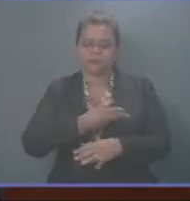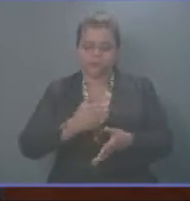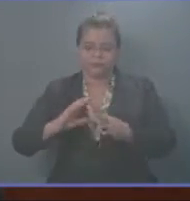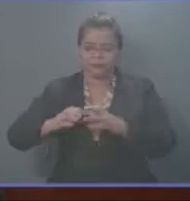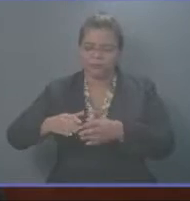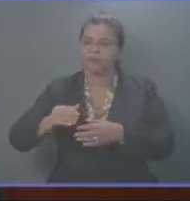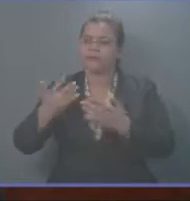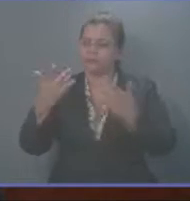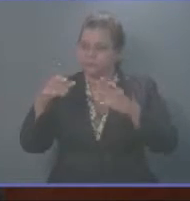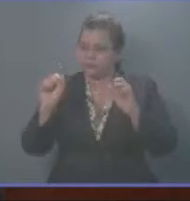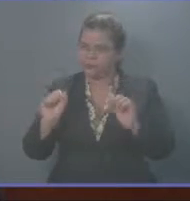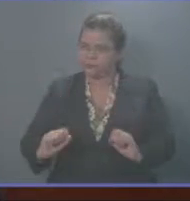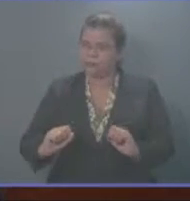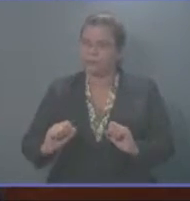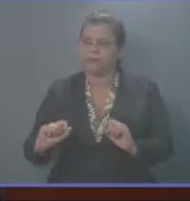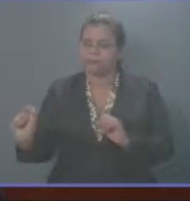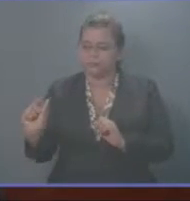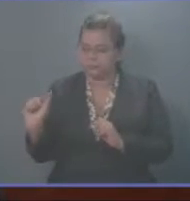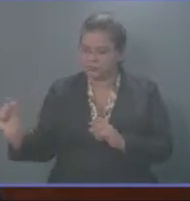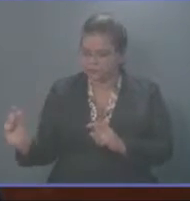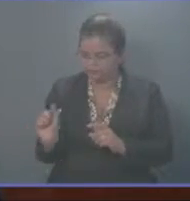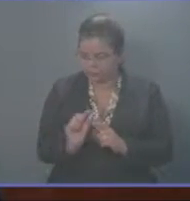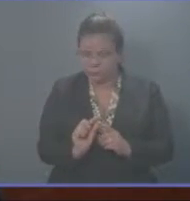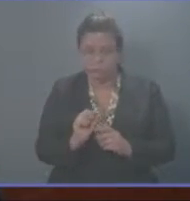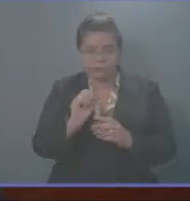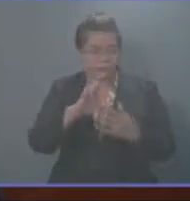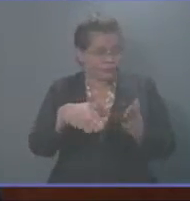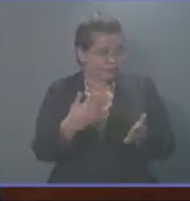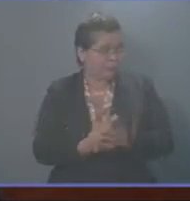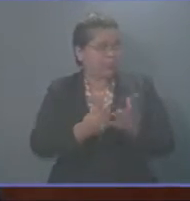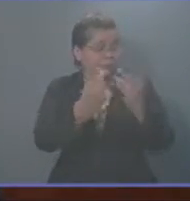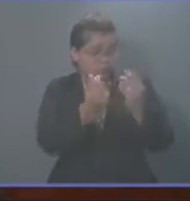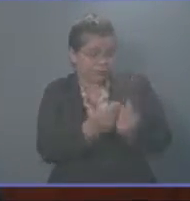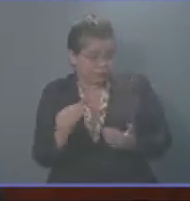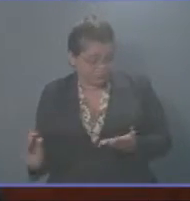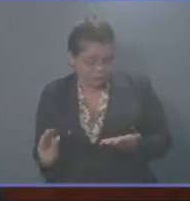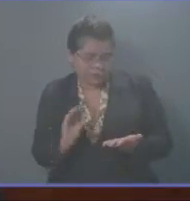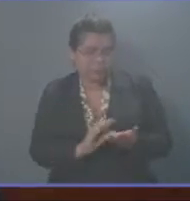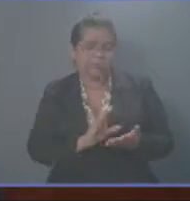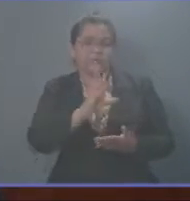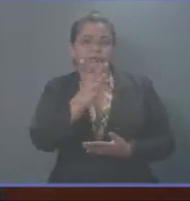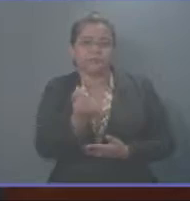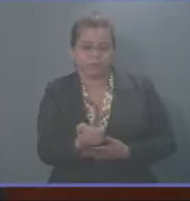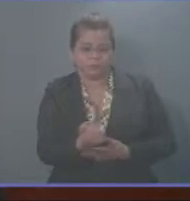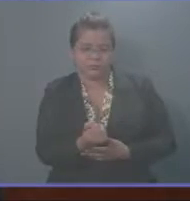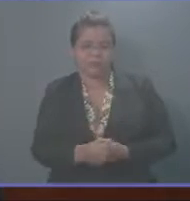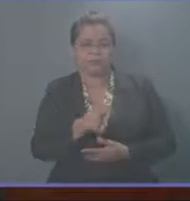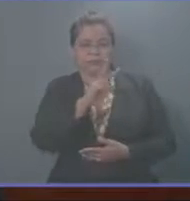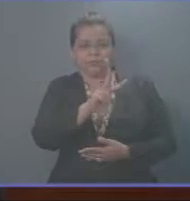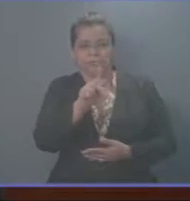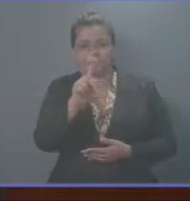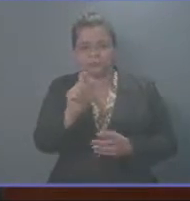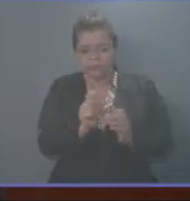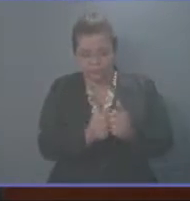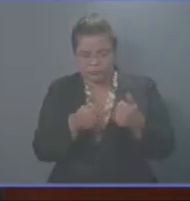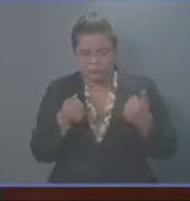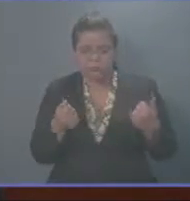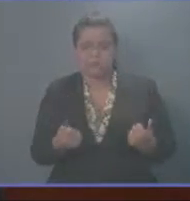acuerda autorizar y asignar parcialmente del monto señalado la cantidad de